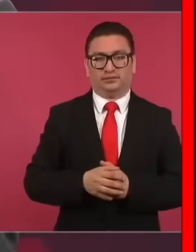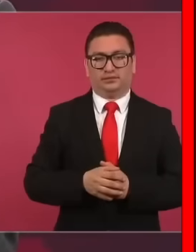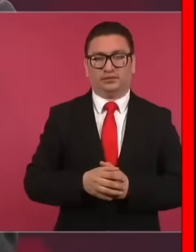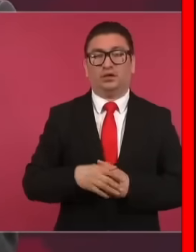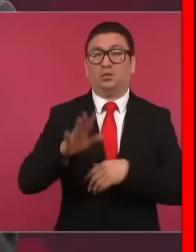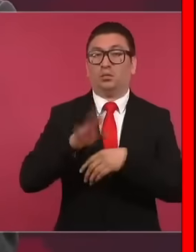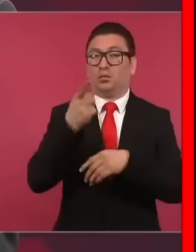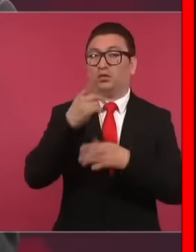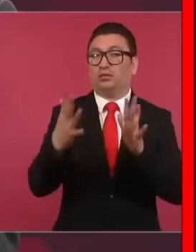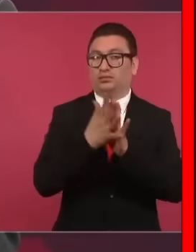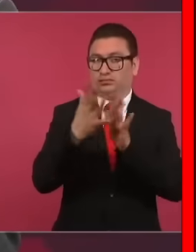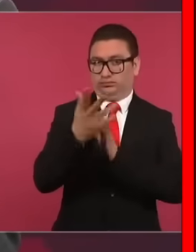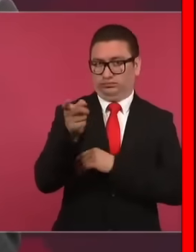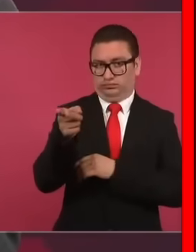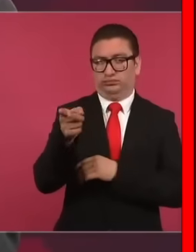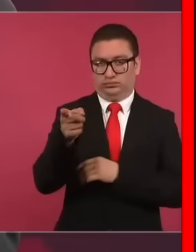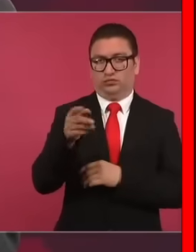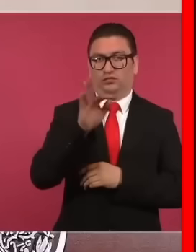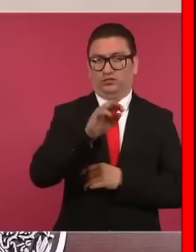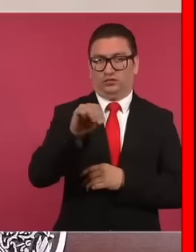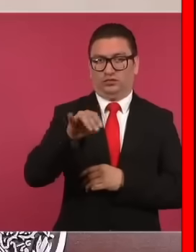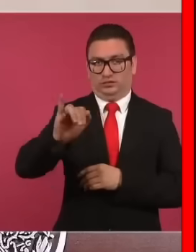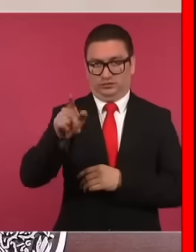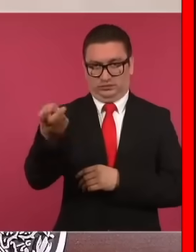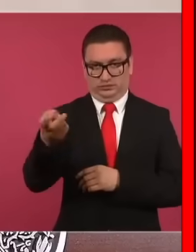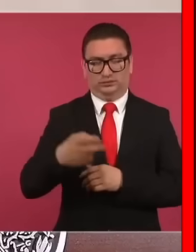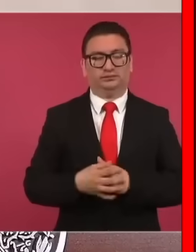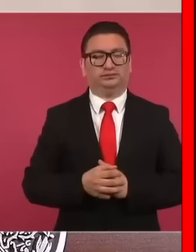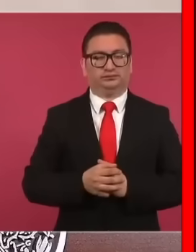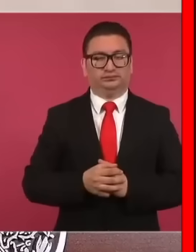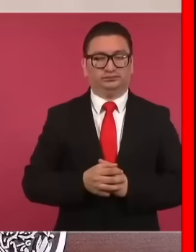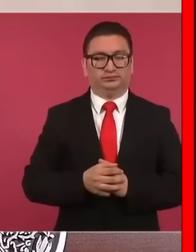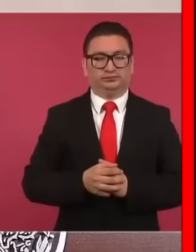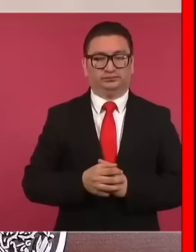en cuanto a la participación del Fondo Monetario Internacional.